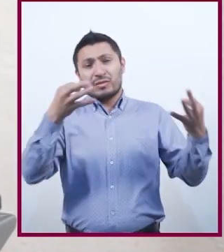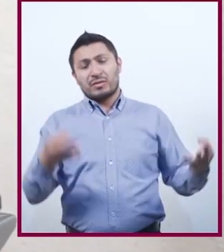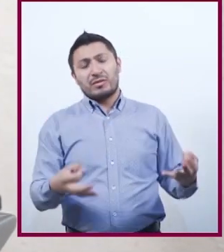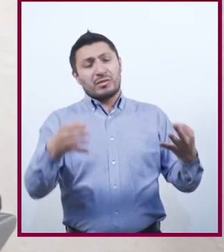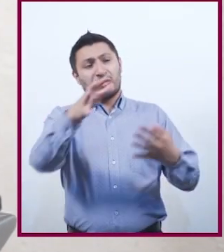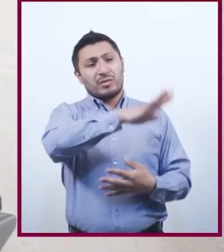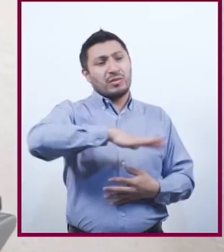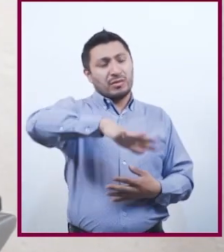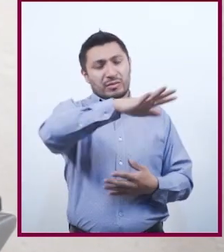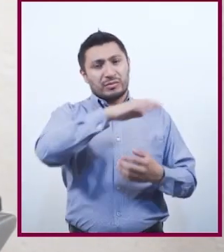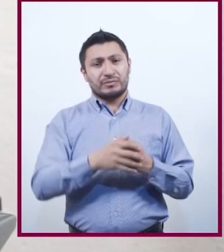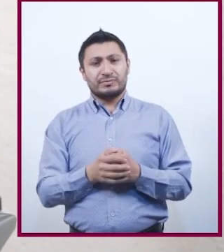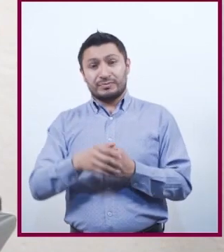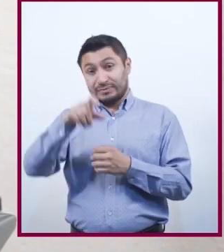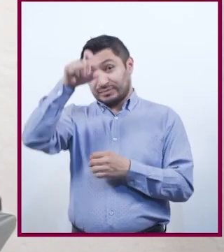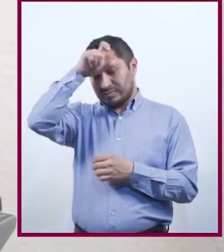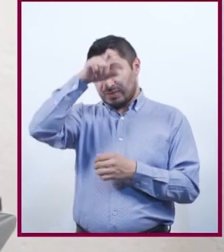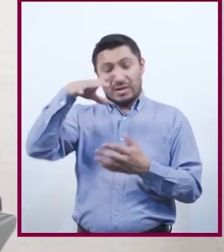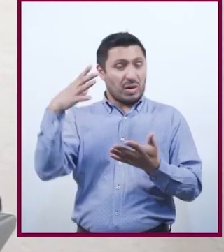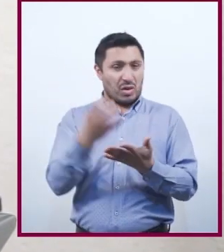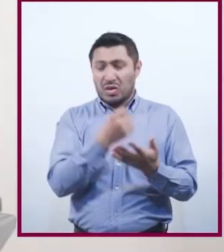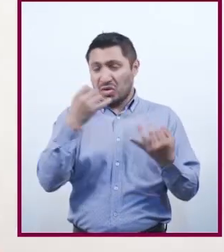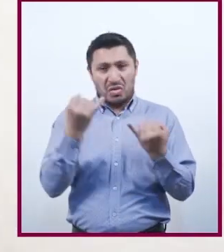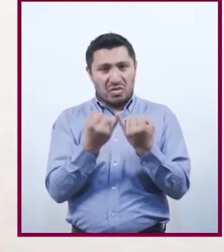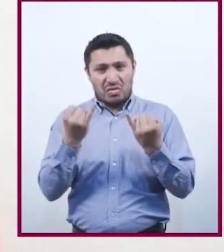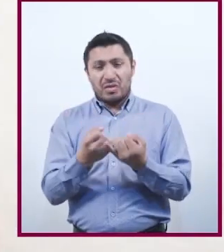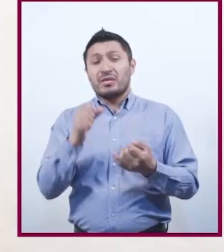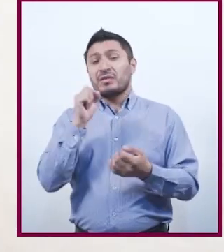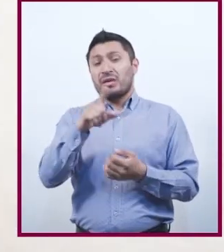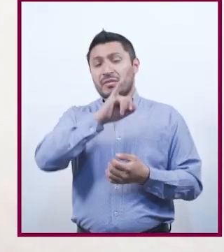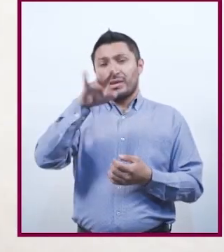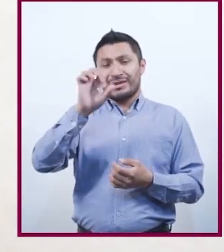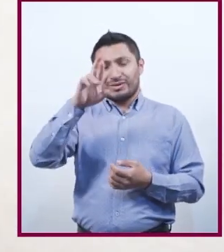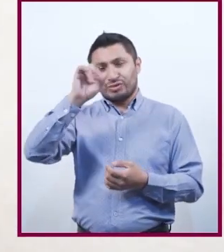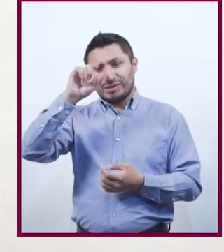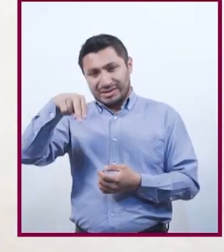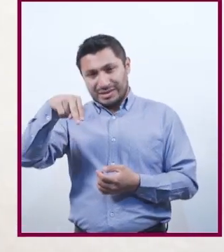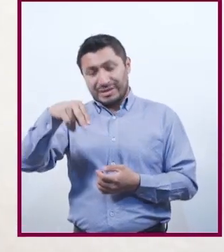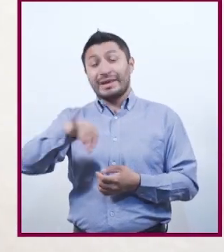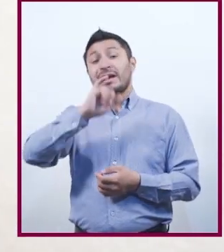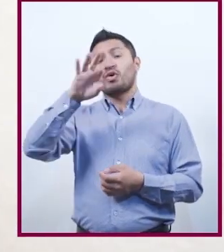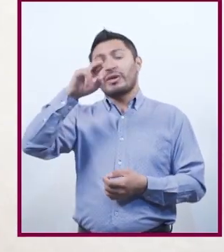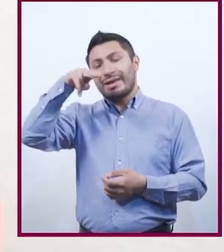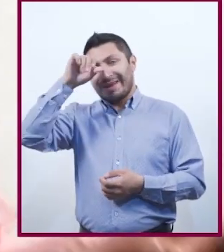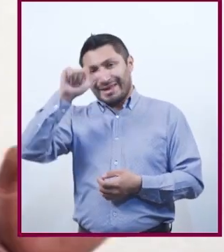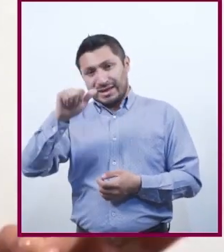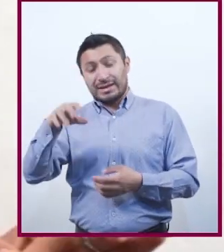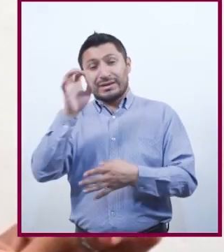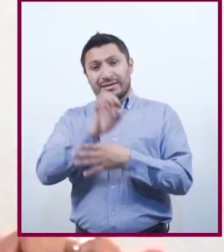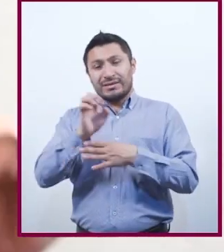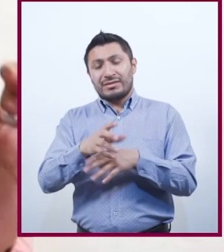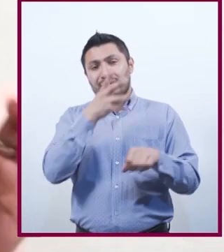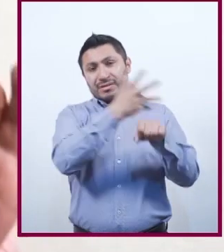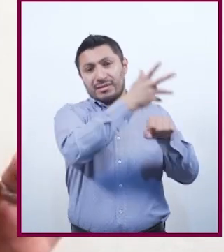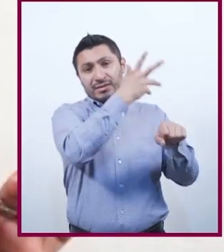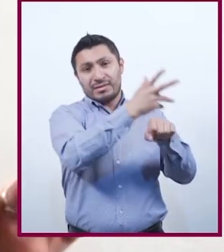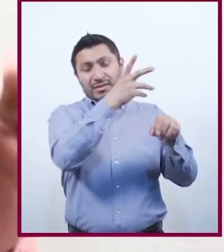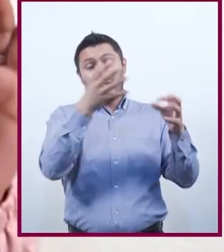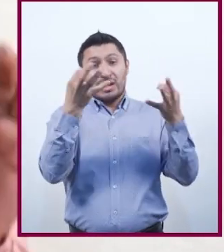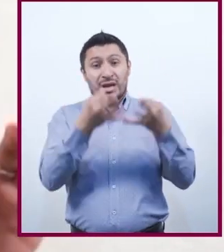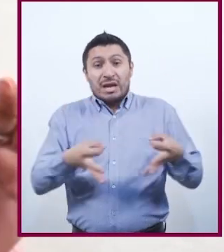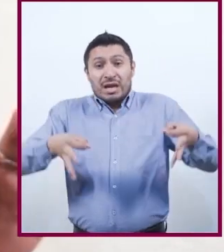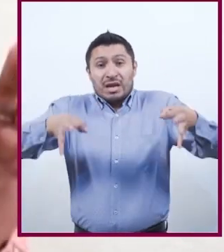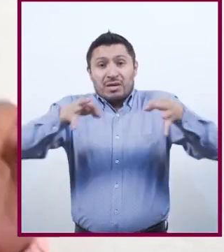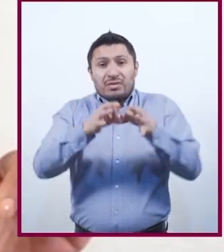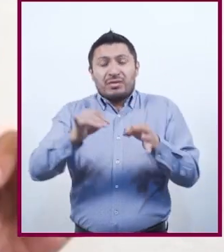Franja de Gaza y la Península del Sinaí en Egipto. También la parte oriental de Jerusalén y Jordania. Desde entonces, Estados Unidos